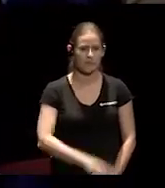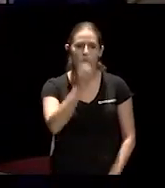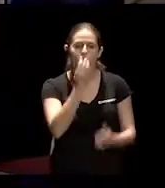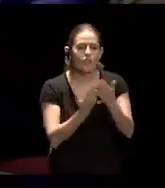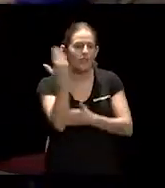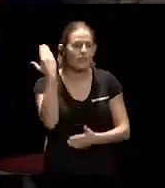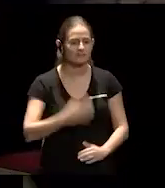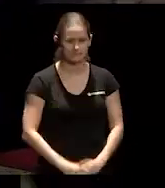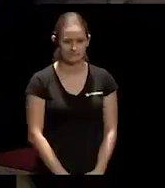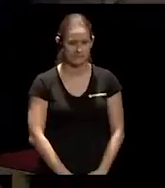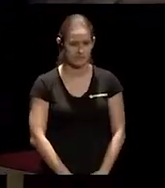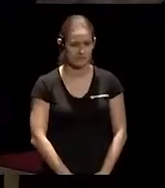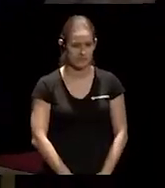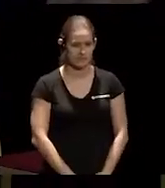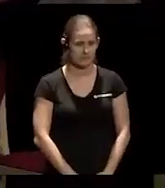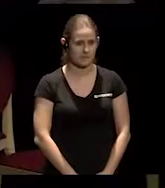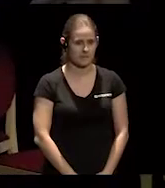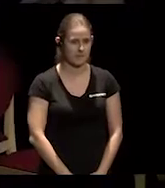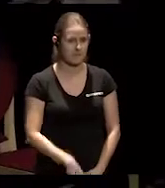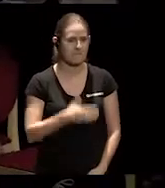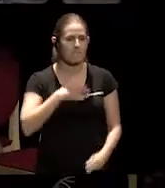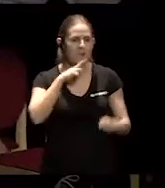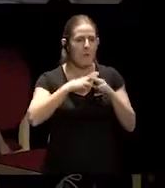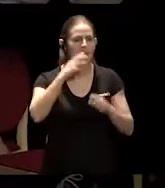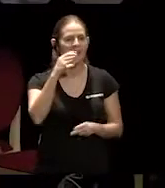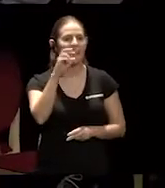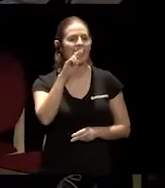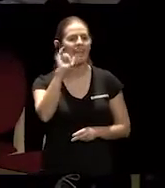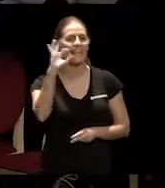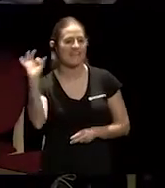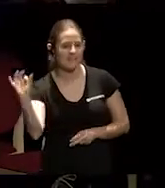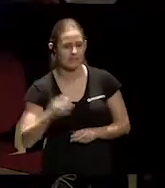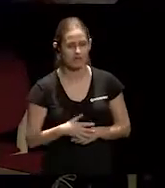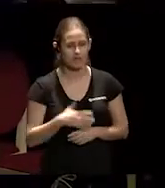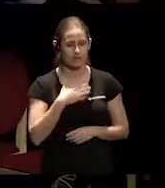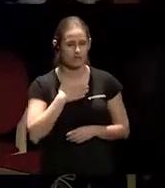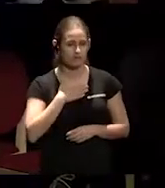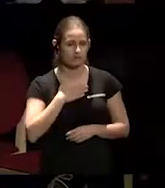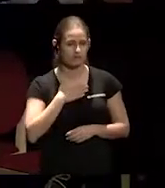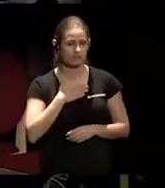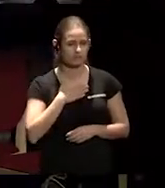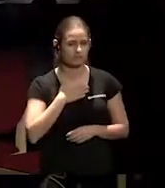Buenos días. Good morning. Me llamo Chris y soy